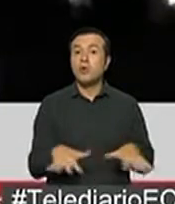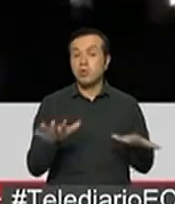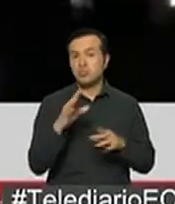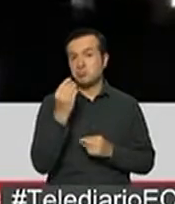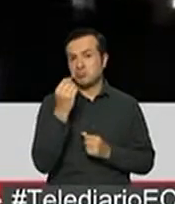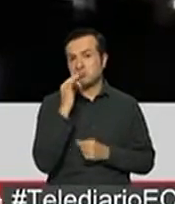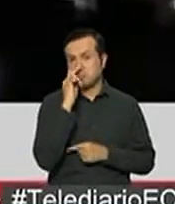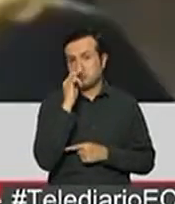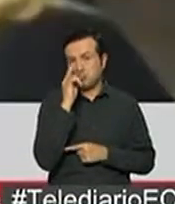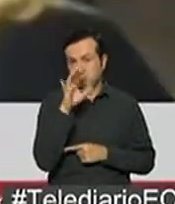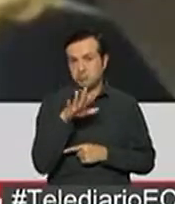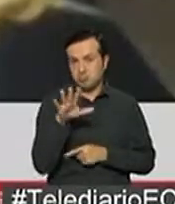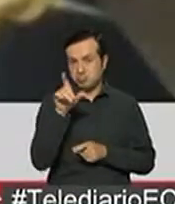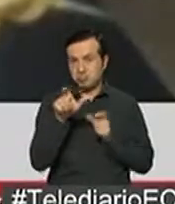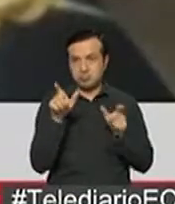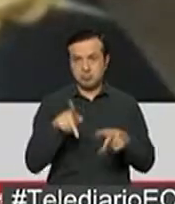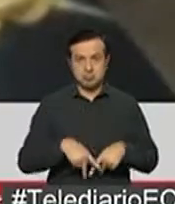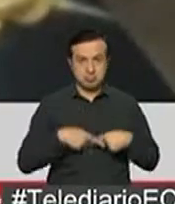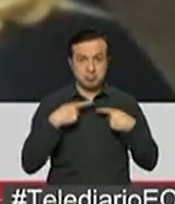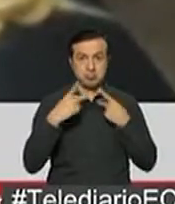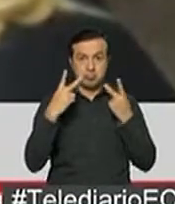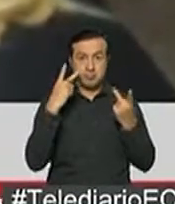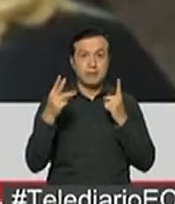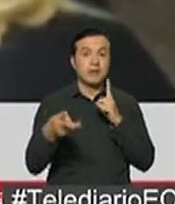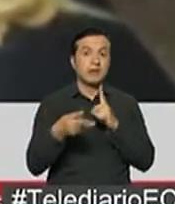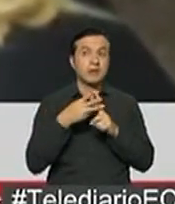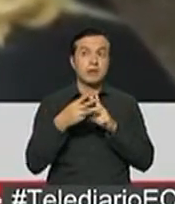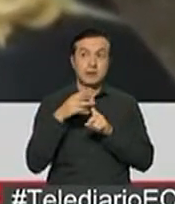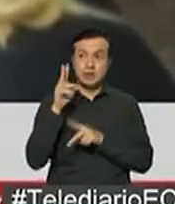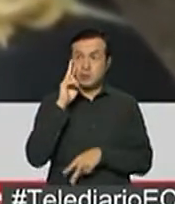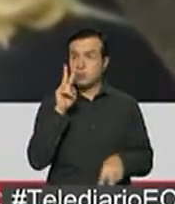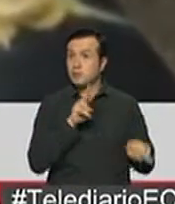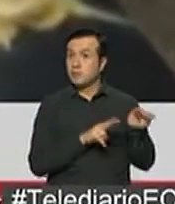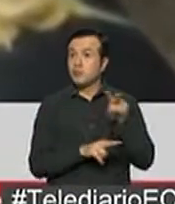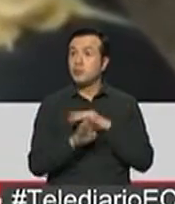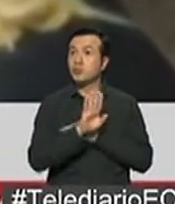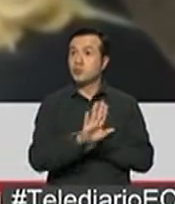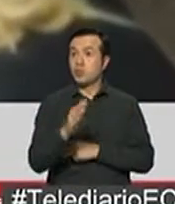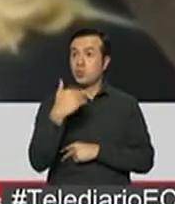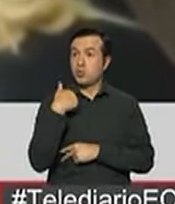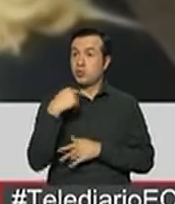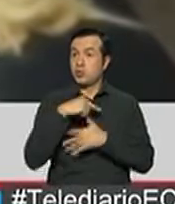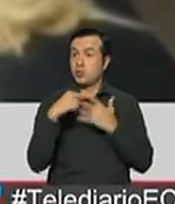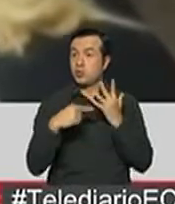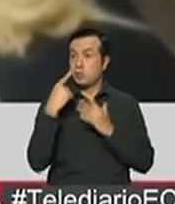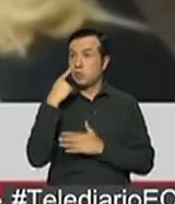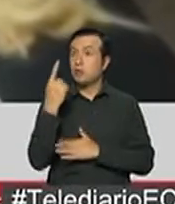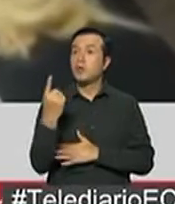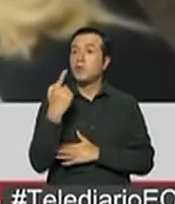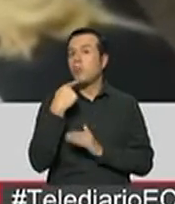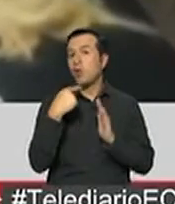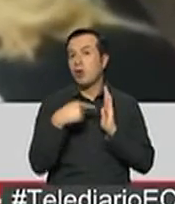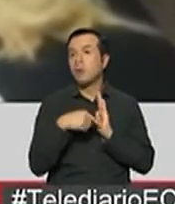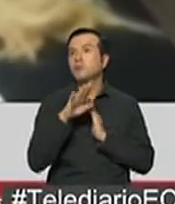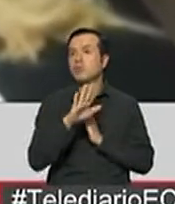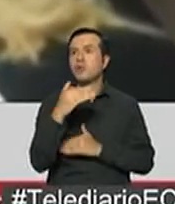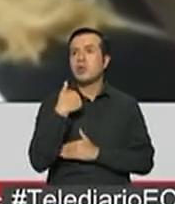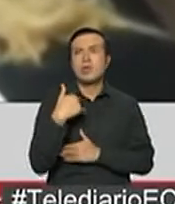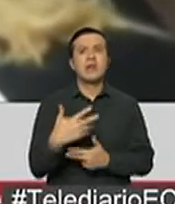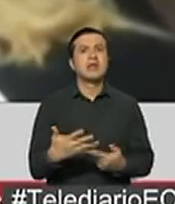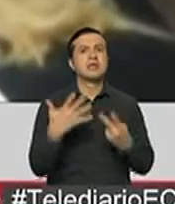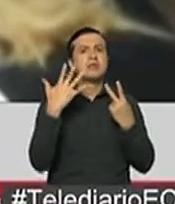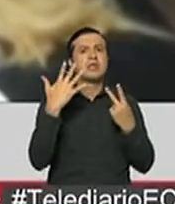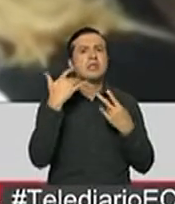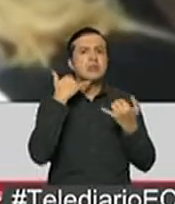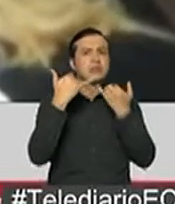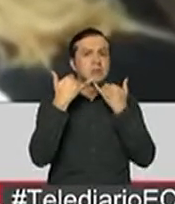clase media alta en imágenes en redes sociales se puede apreciar lo que traían consigo los arrestados que en este caso se trata de siete teléfonos